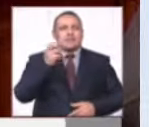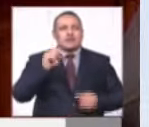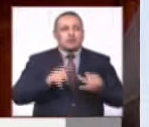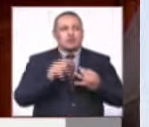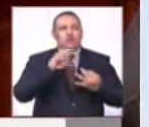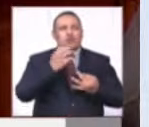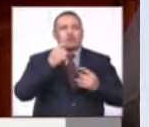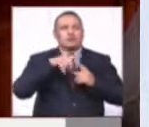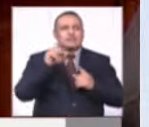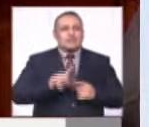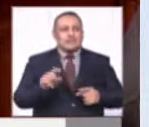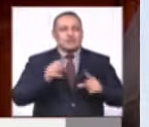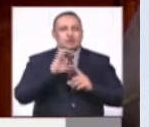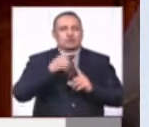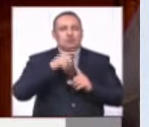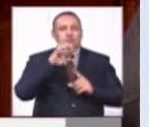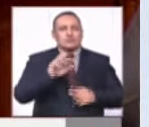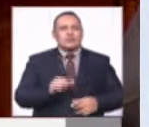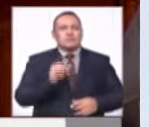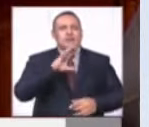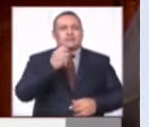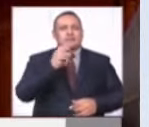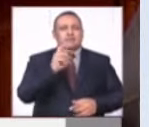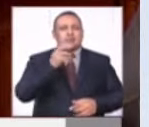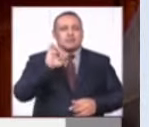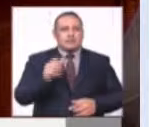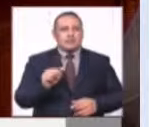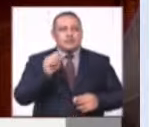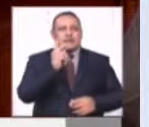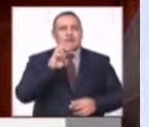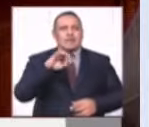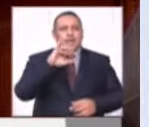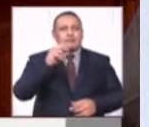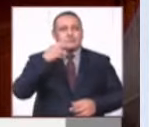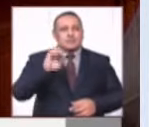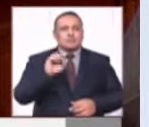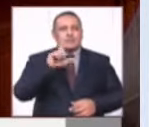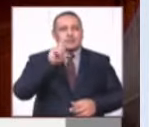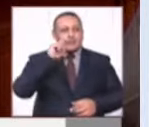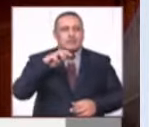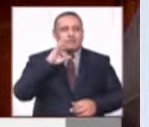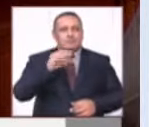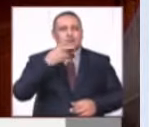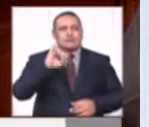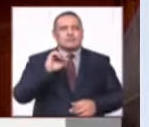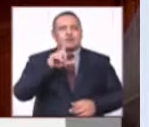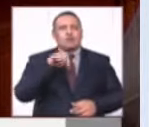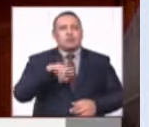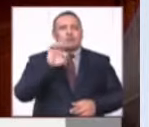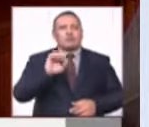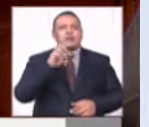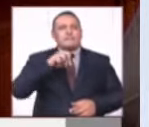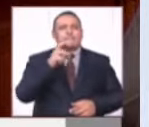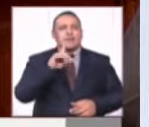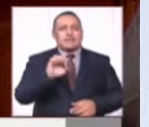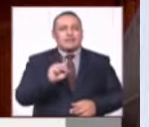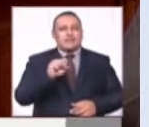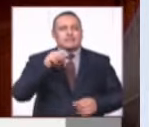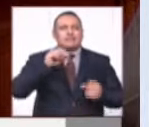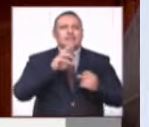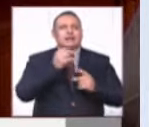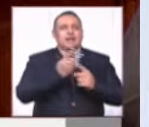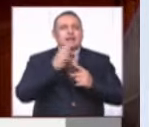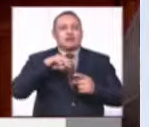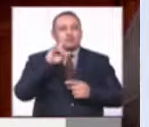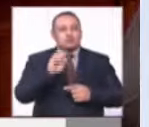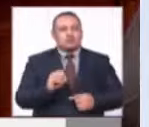Rojas, Cortés Aguirre, Cutipacama, Echeverría Rodríguez, Camiche Morante, Limache Quispe, Luque Ibarra, Paredes Piqué, Raimundo